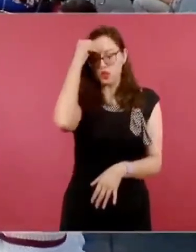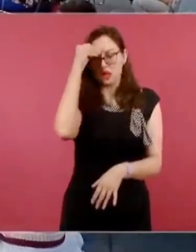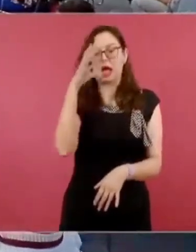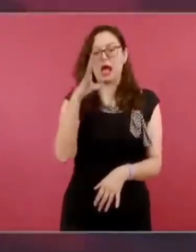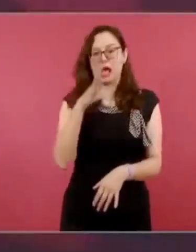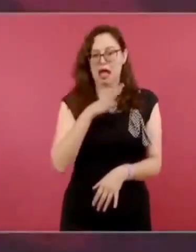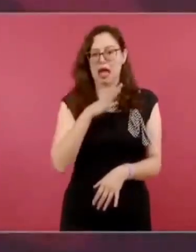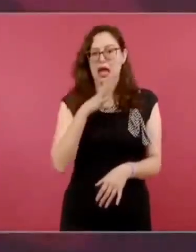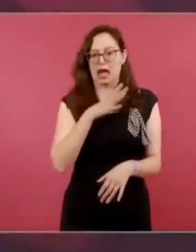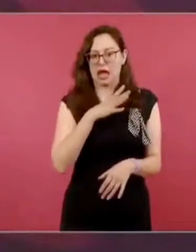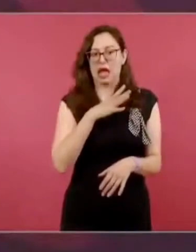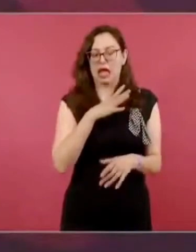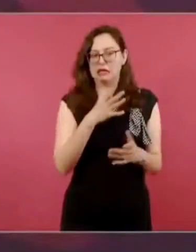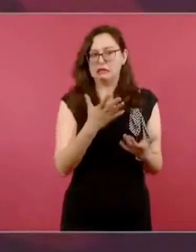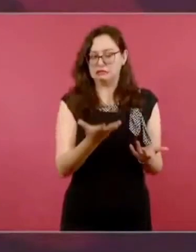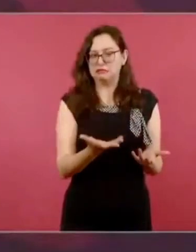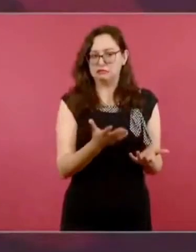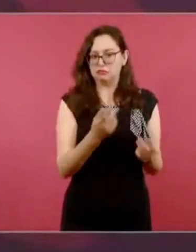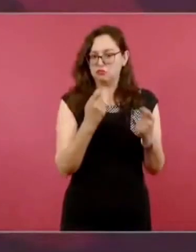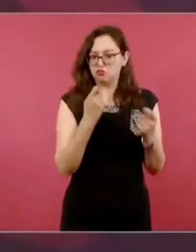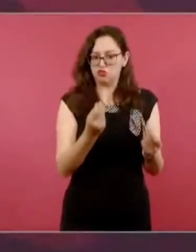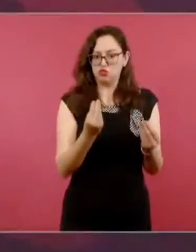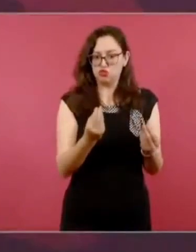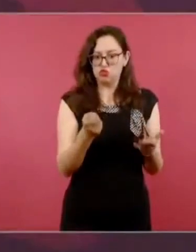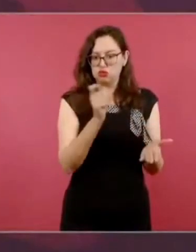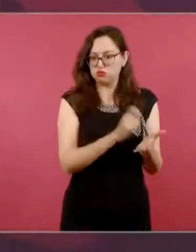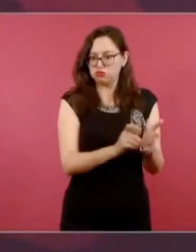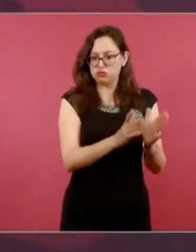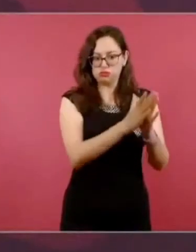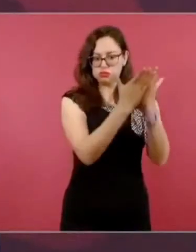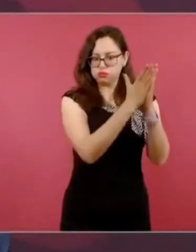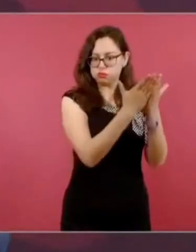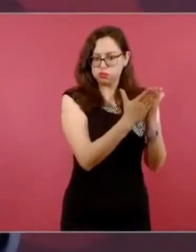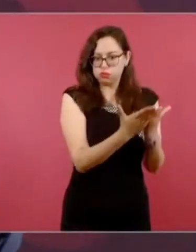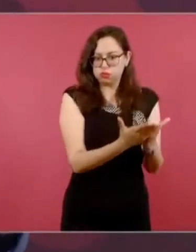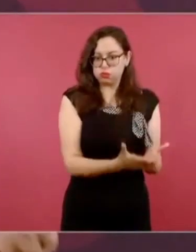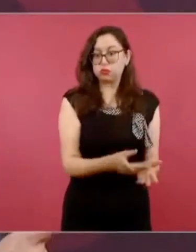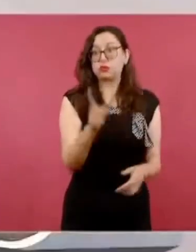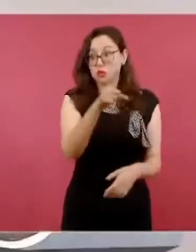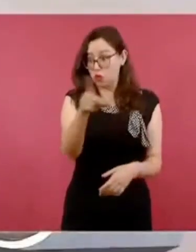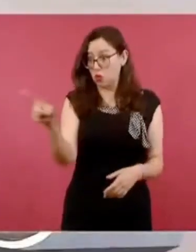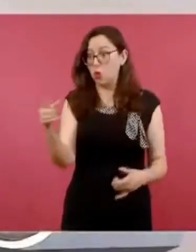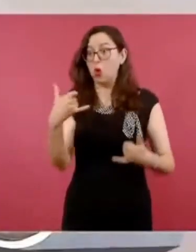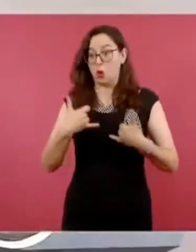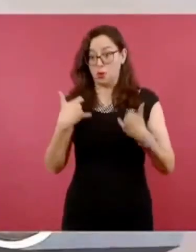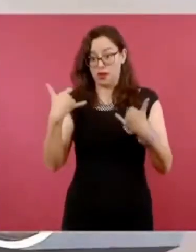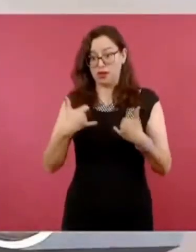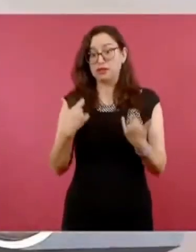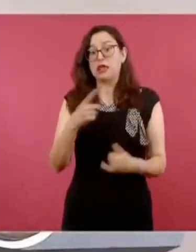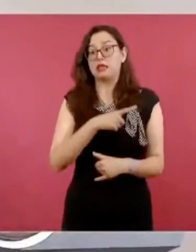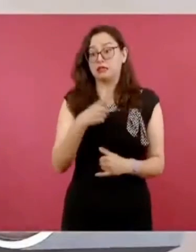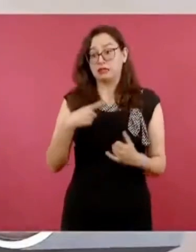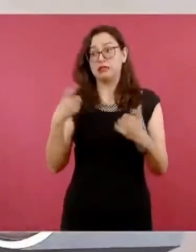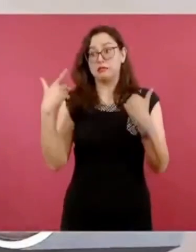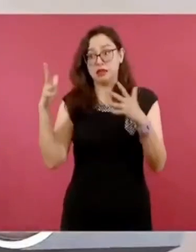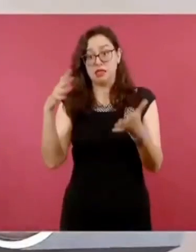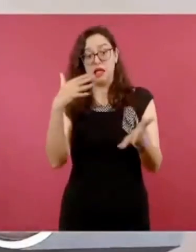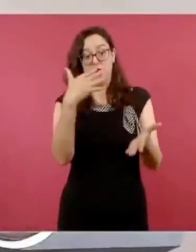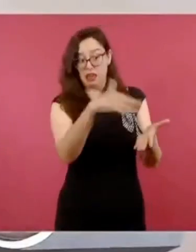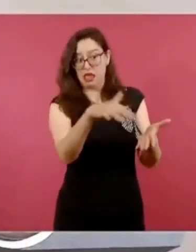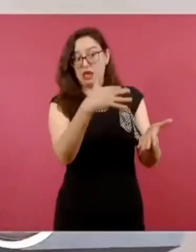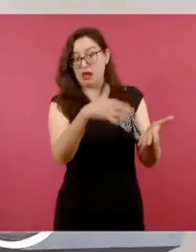que yo recomiendo a los jóvenes para eso, porque es muy eficaz la no violencia